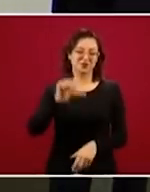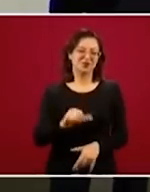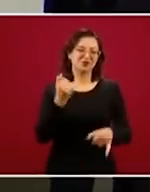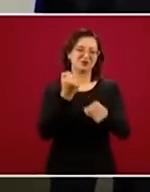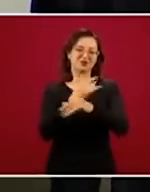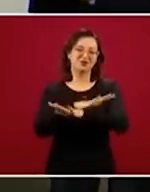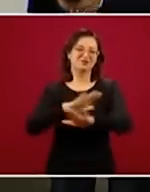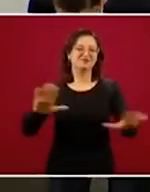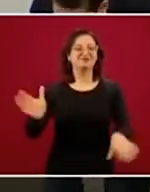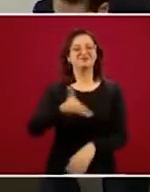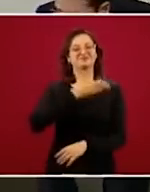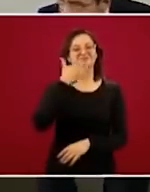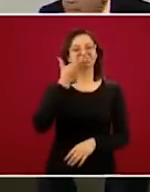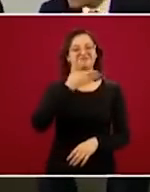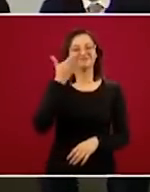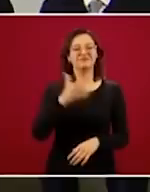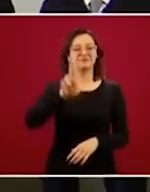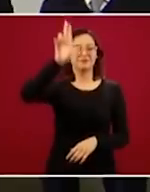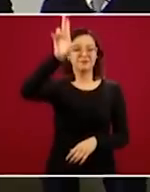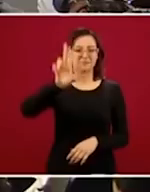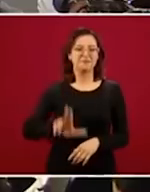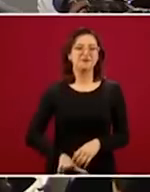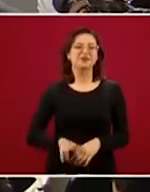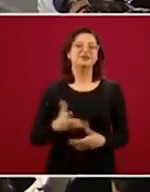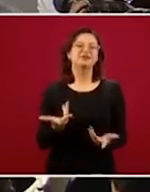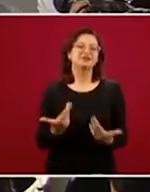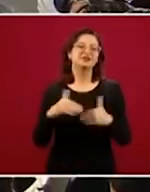todos los martes sobre